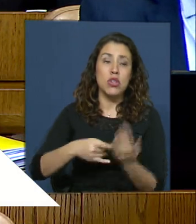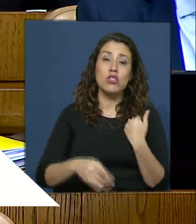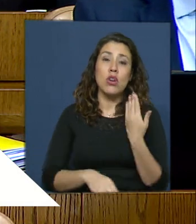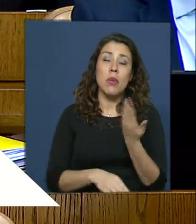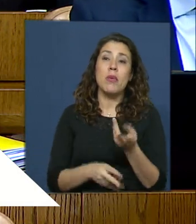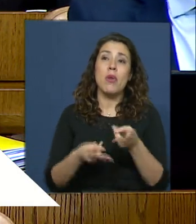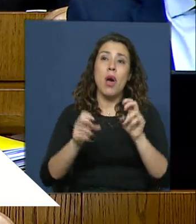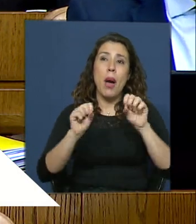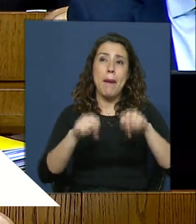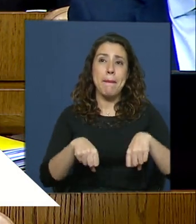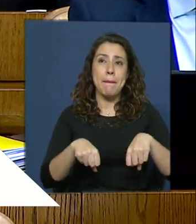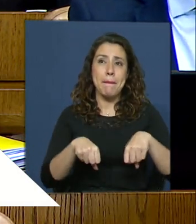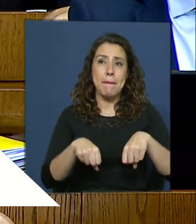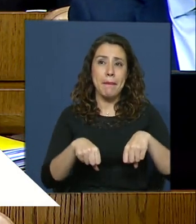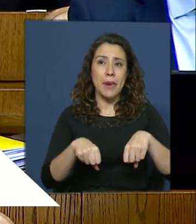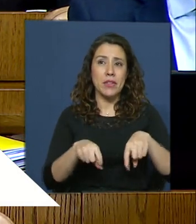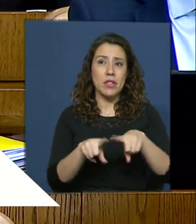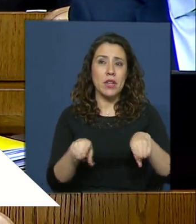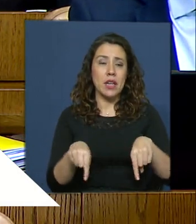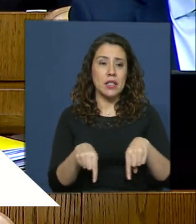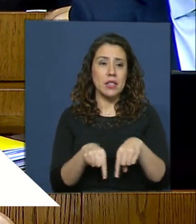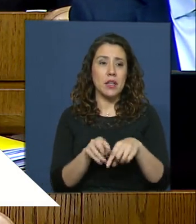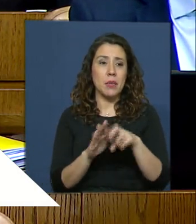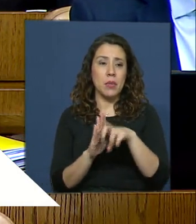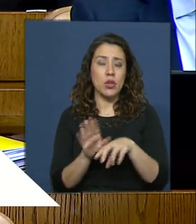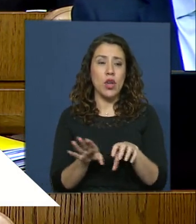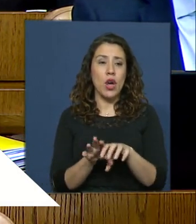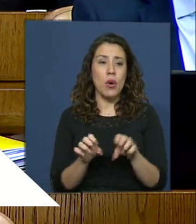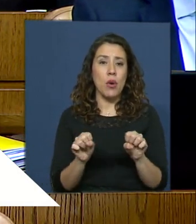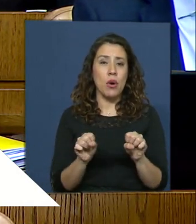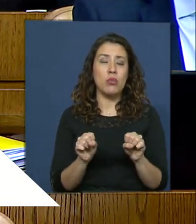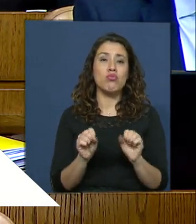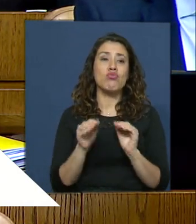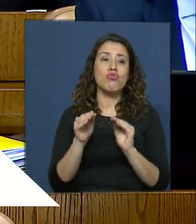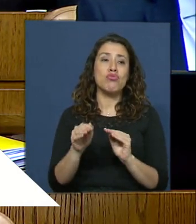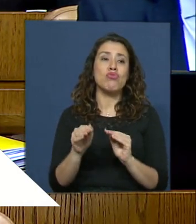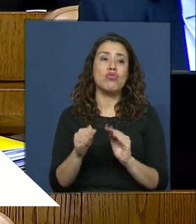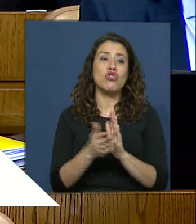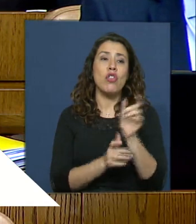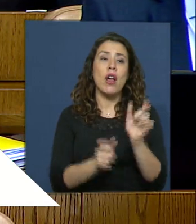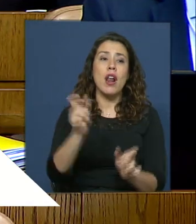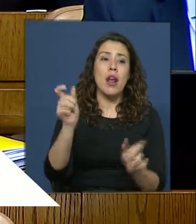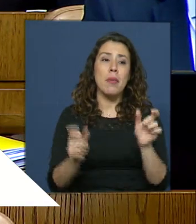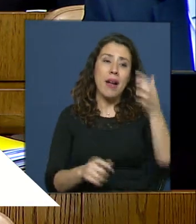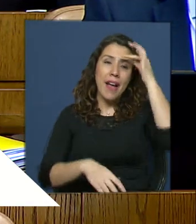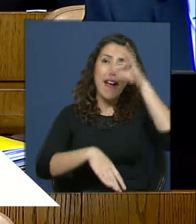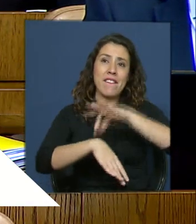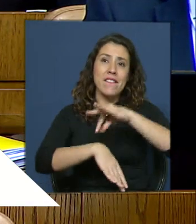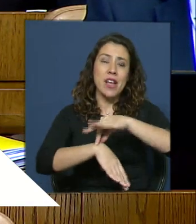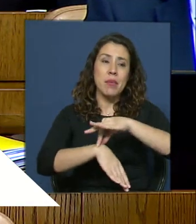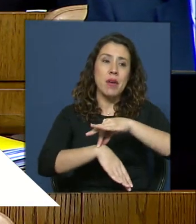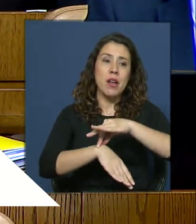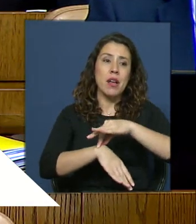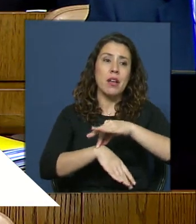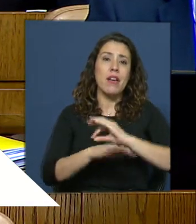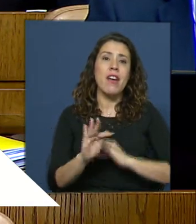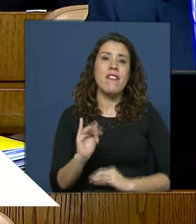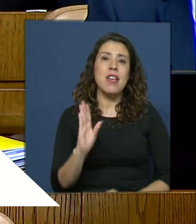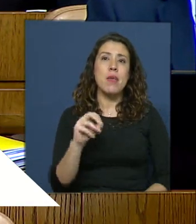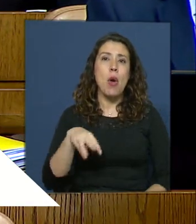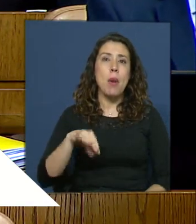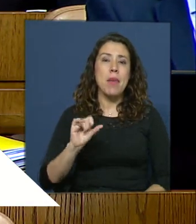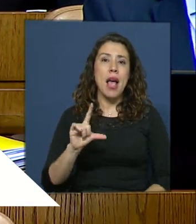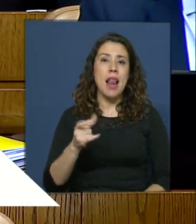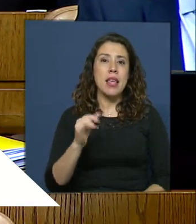pido la aprobación de la sala de este proyecto de acuerdo en favor de todas las personas enfermas o que padecen de la